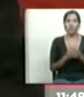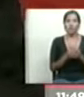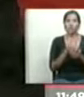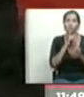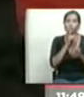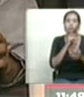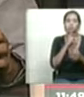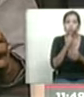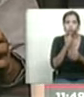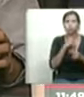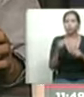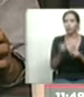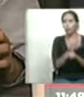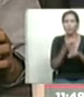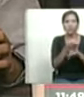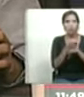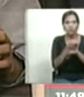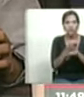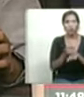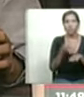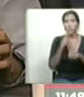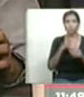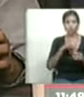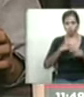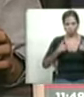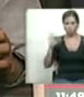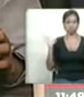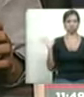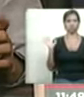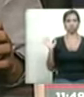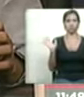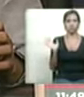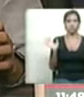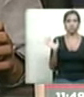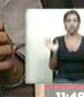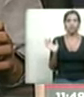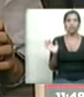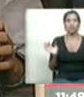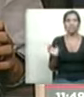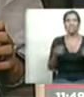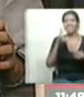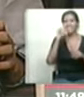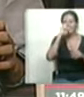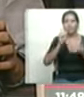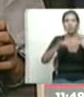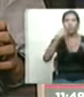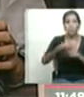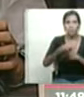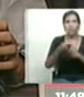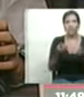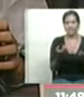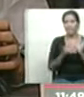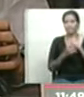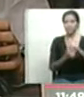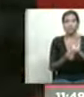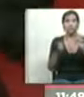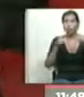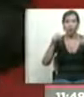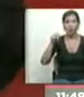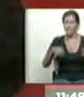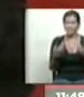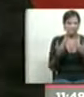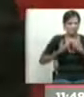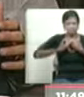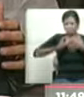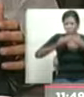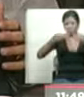ocultaba su golpe de Estado y después decía, no tenemos nada que ver. Y después a los 20 años, 30 años después desclasificaban. No, ellos ahorita desclasifican